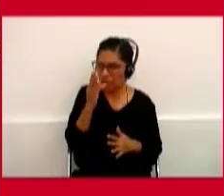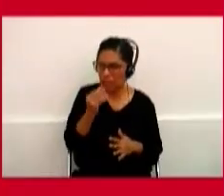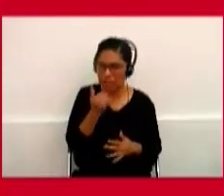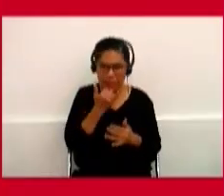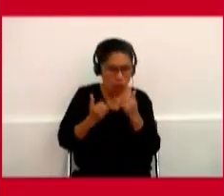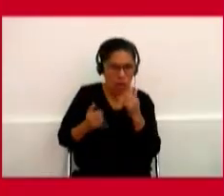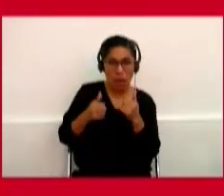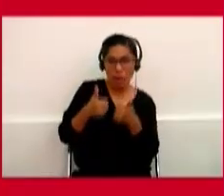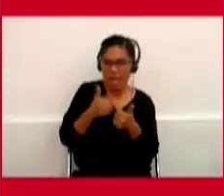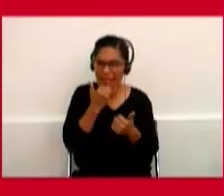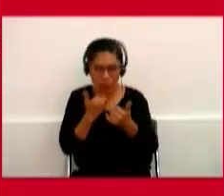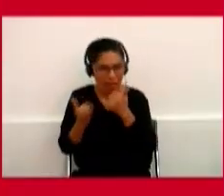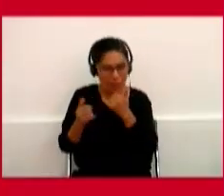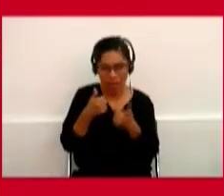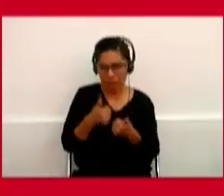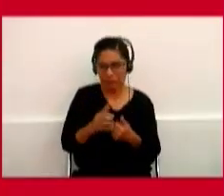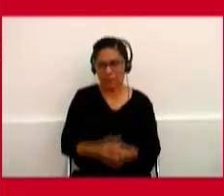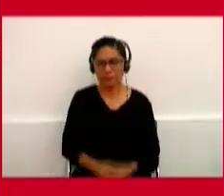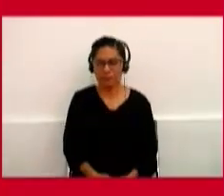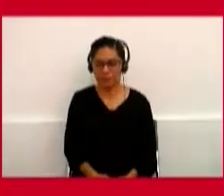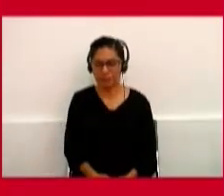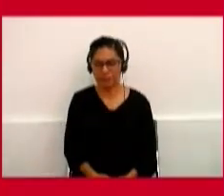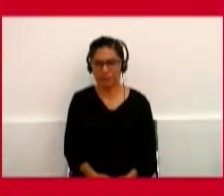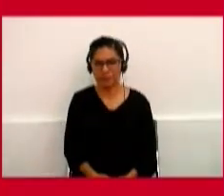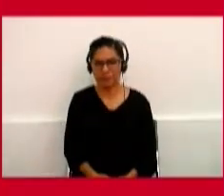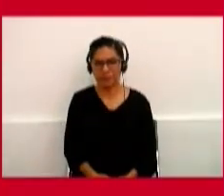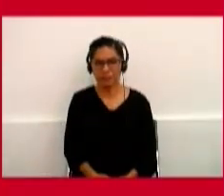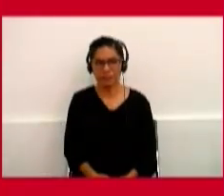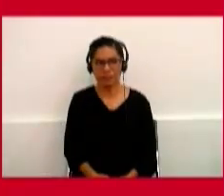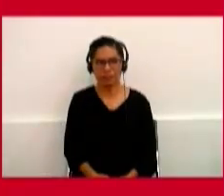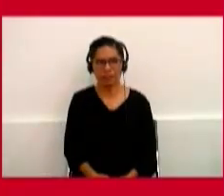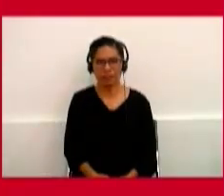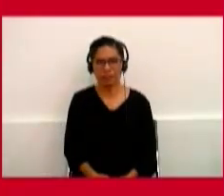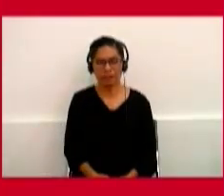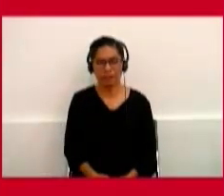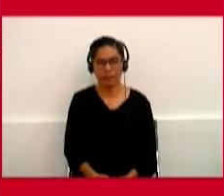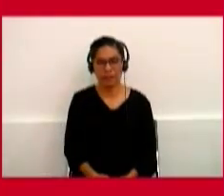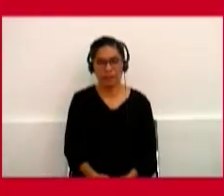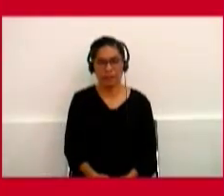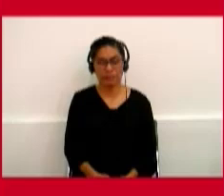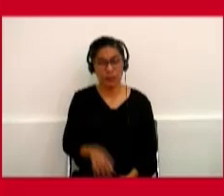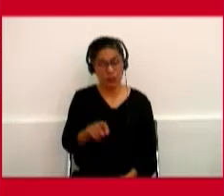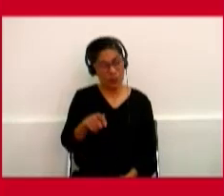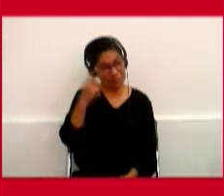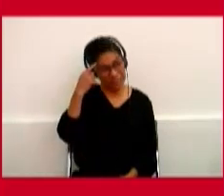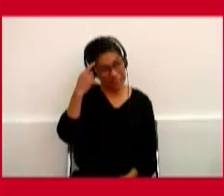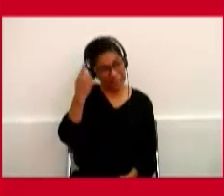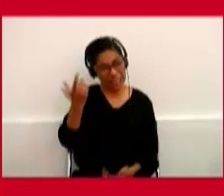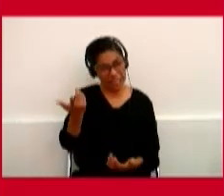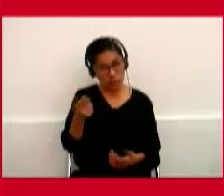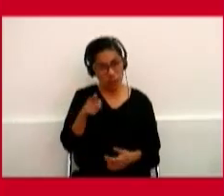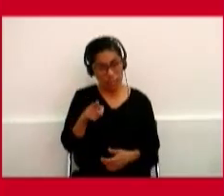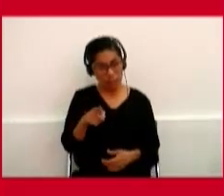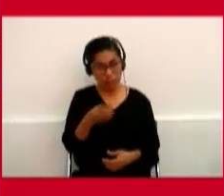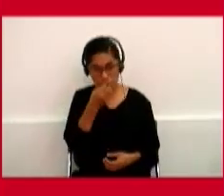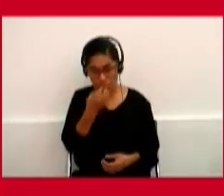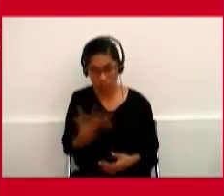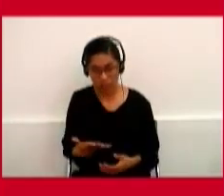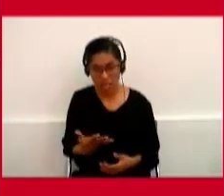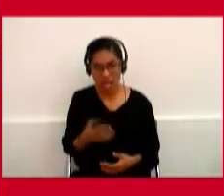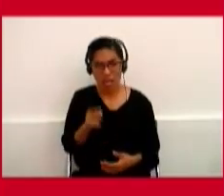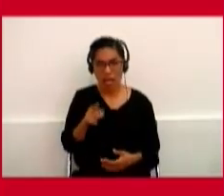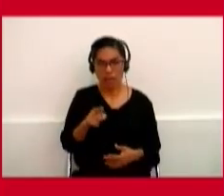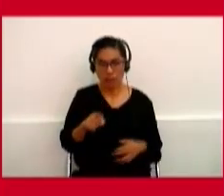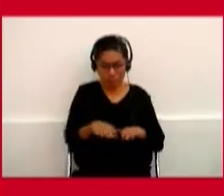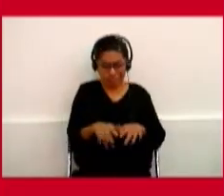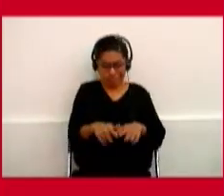¿no? Ok. ¿Y tú crees que esto no sería un poco más eficiente quizás para secciones de